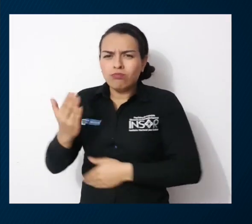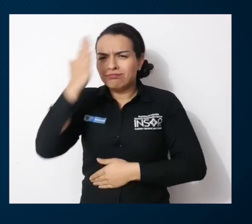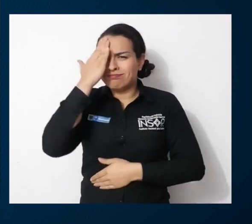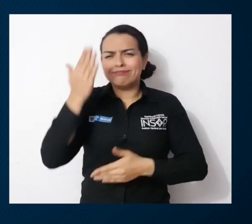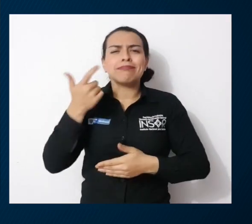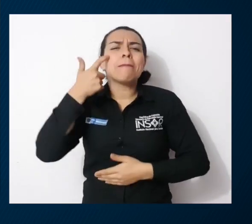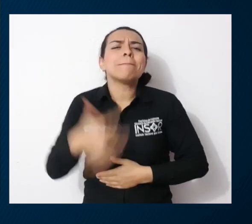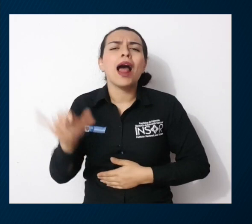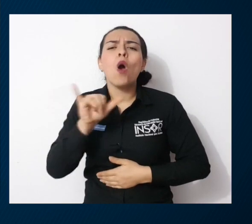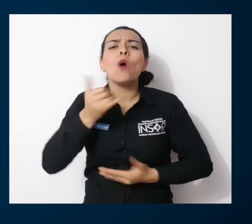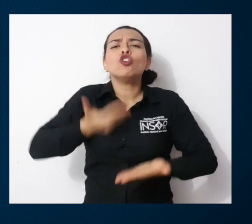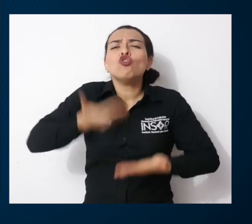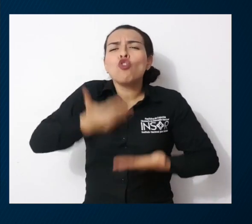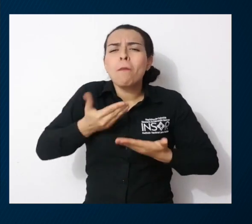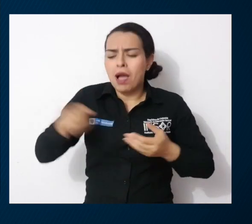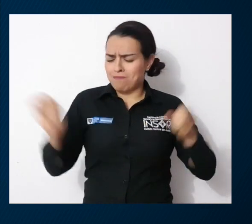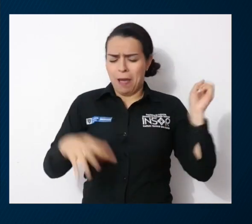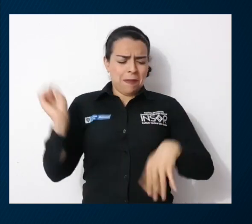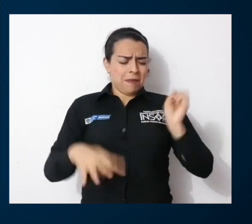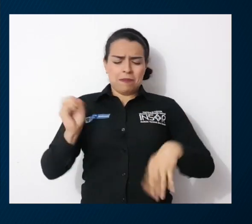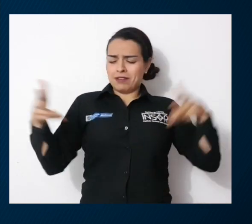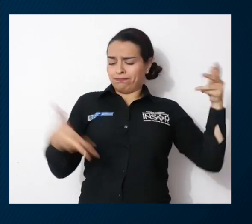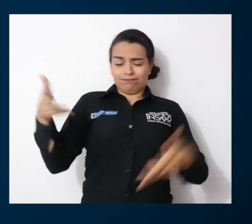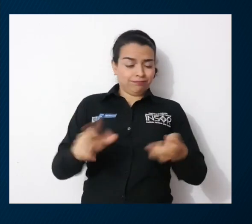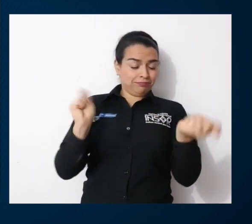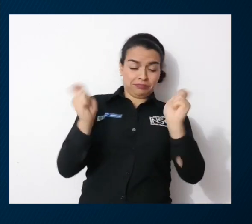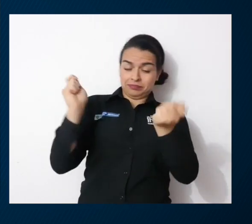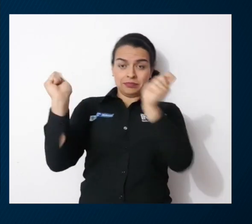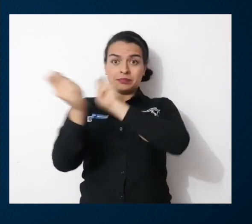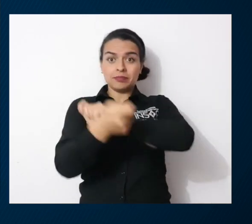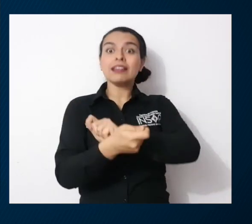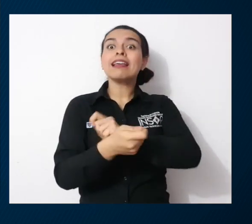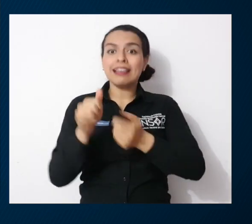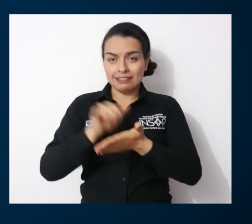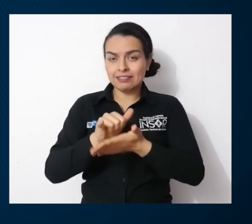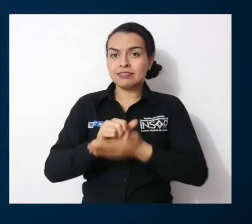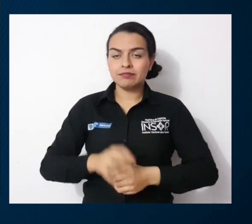sopa infinita de cosas que nos hemos obligado a transformar. Pero,